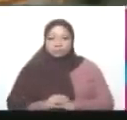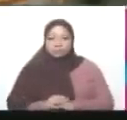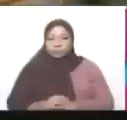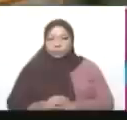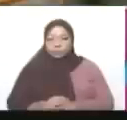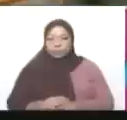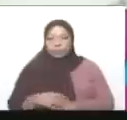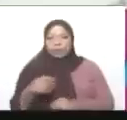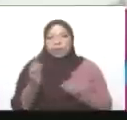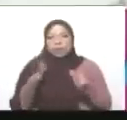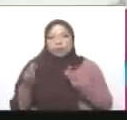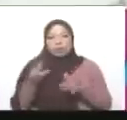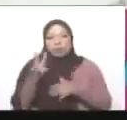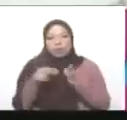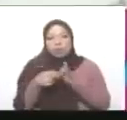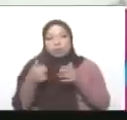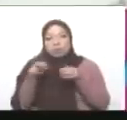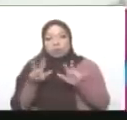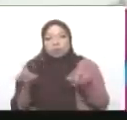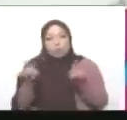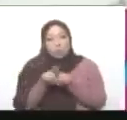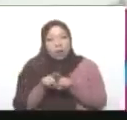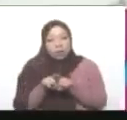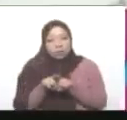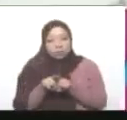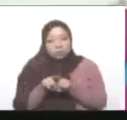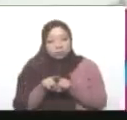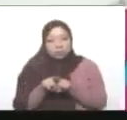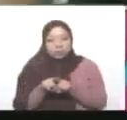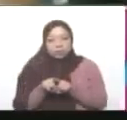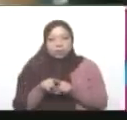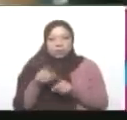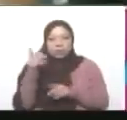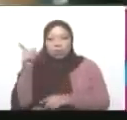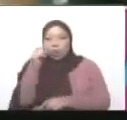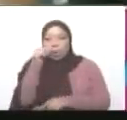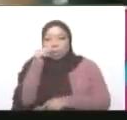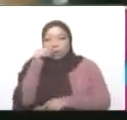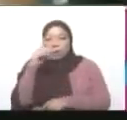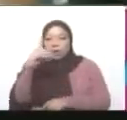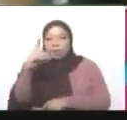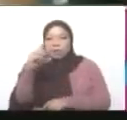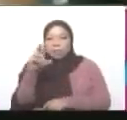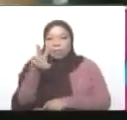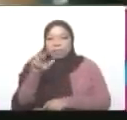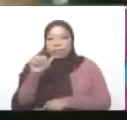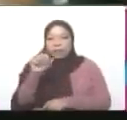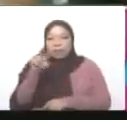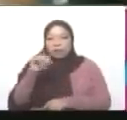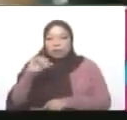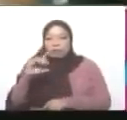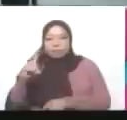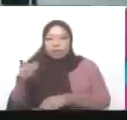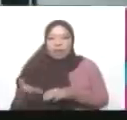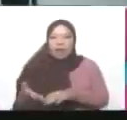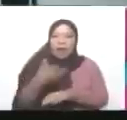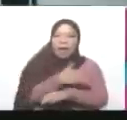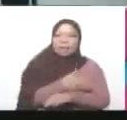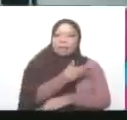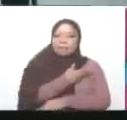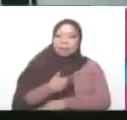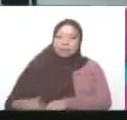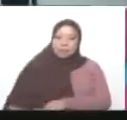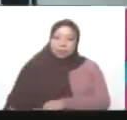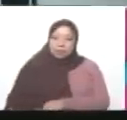en marzo del 2018 también David granger el Antiguo presidente de Guyana que inició